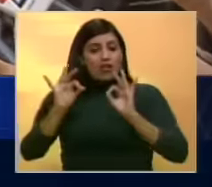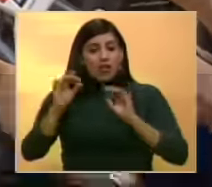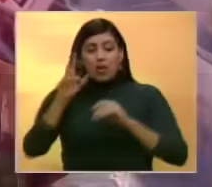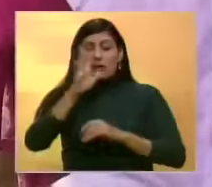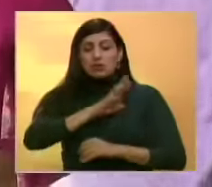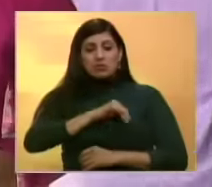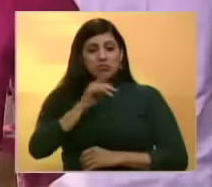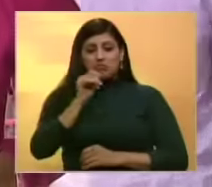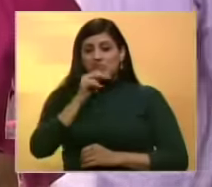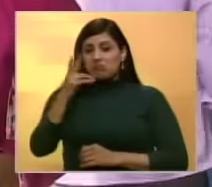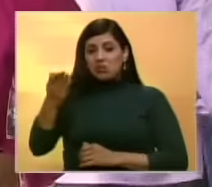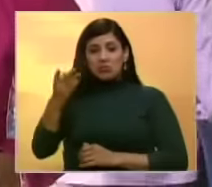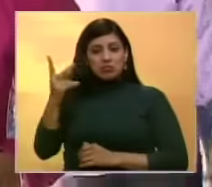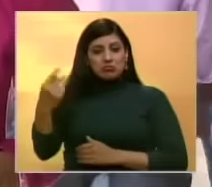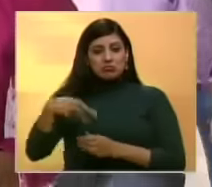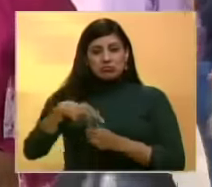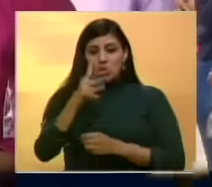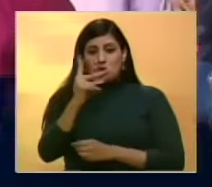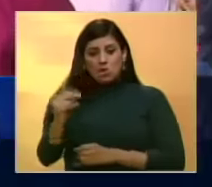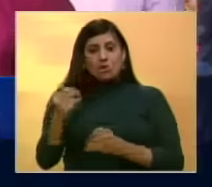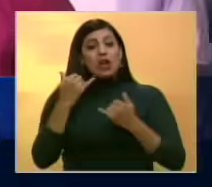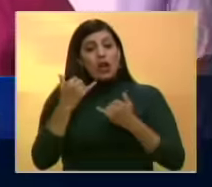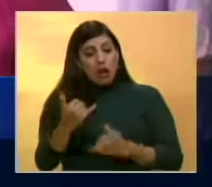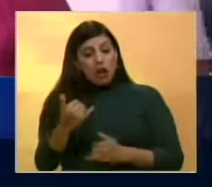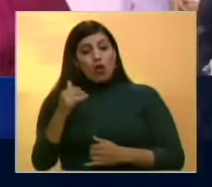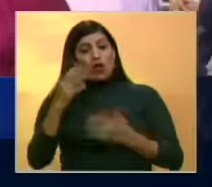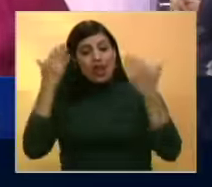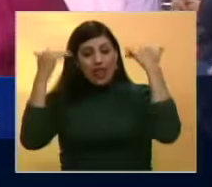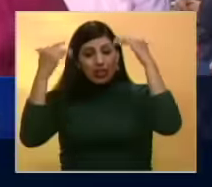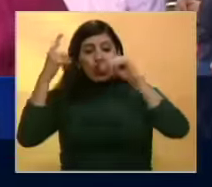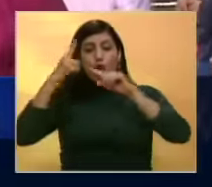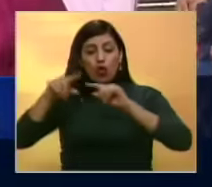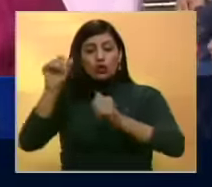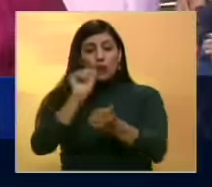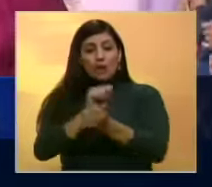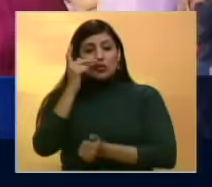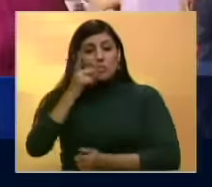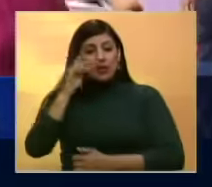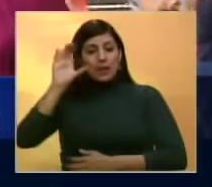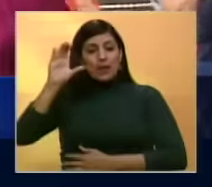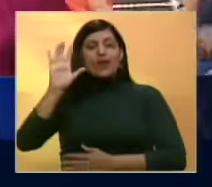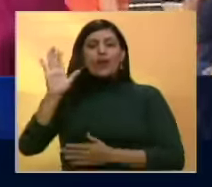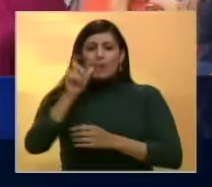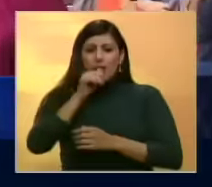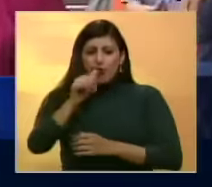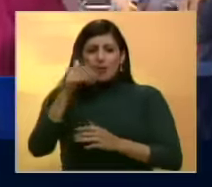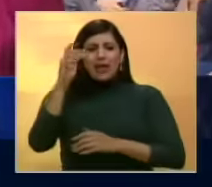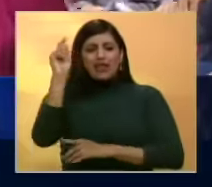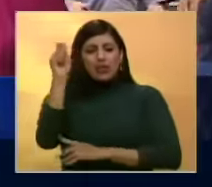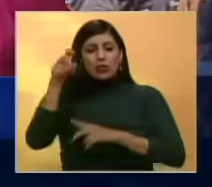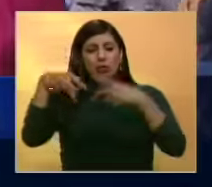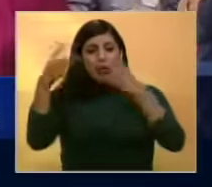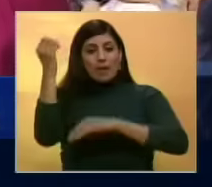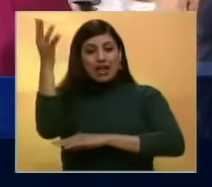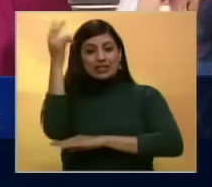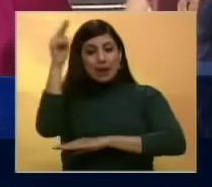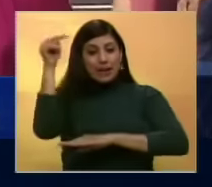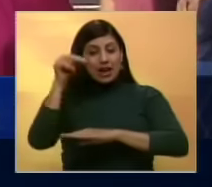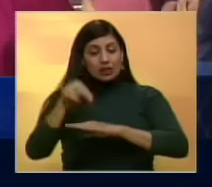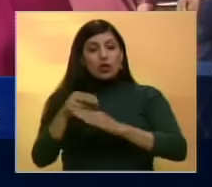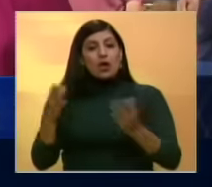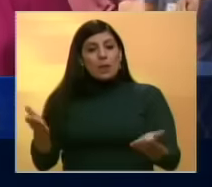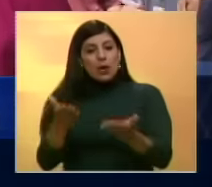del cevil familiares del alcalde Metropolitano Antonio Ledesma y de otros presos políticos del país exhortaron a los diputados de la nueva asamblea nacional a